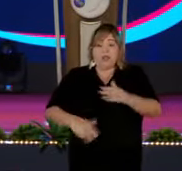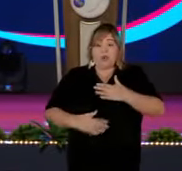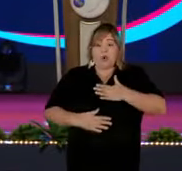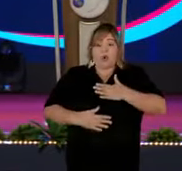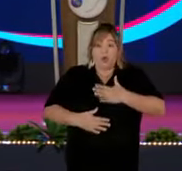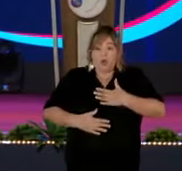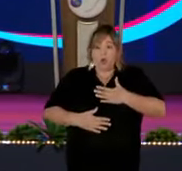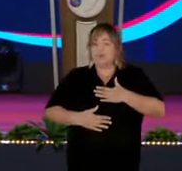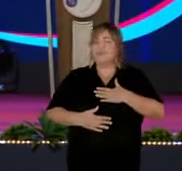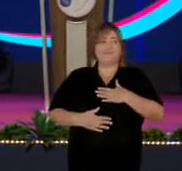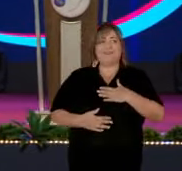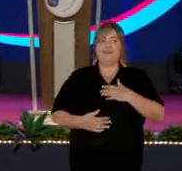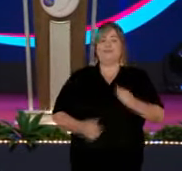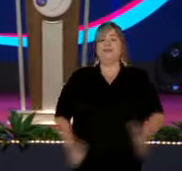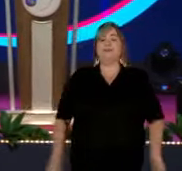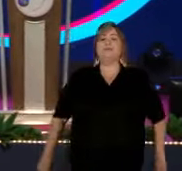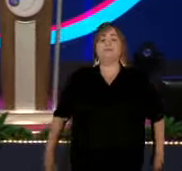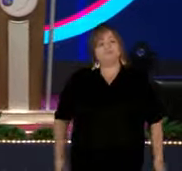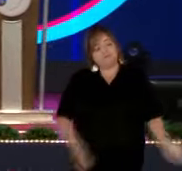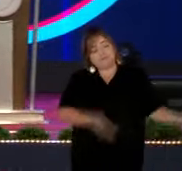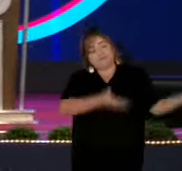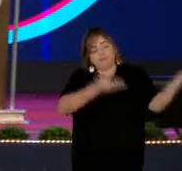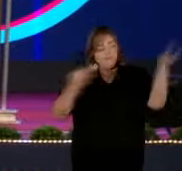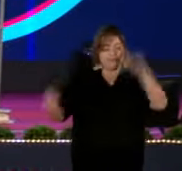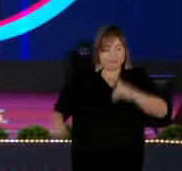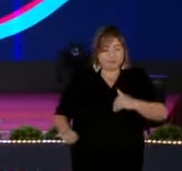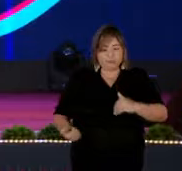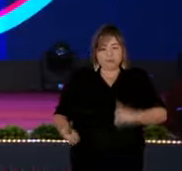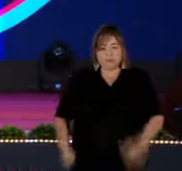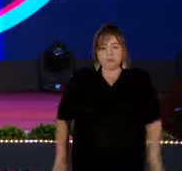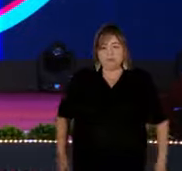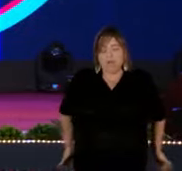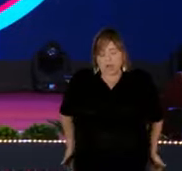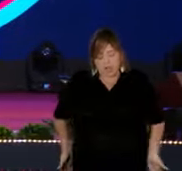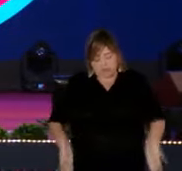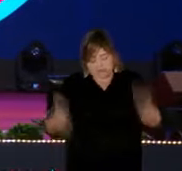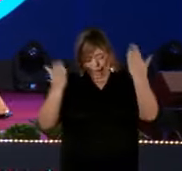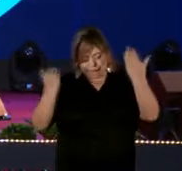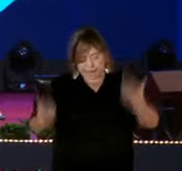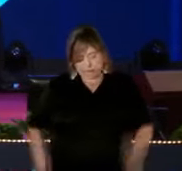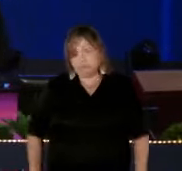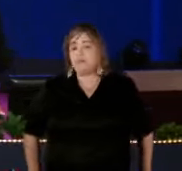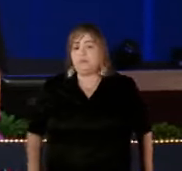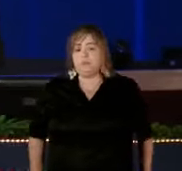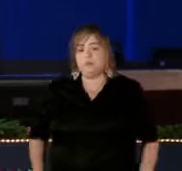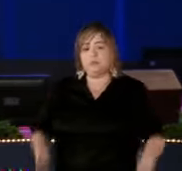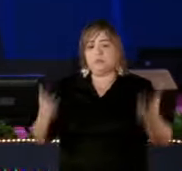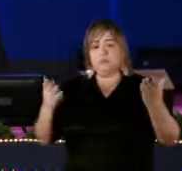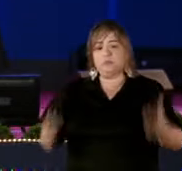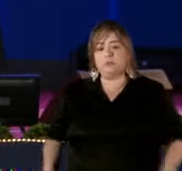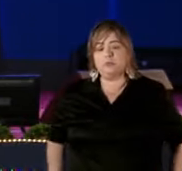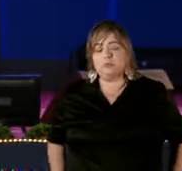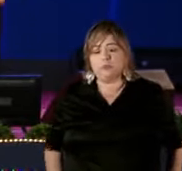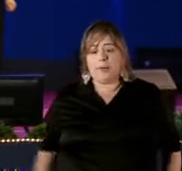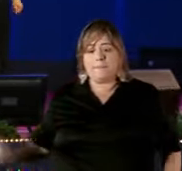fatigarás. ¡Vamos! Juan Marcos,